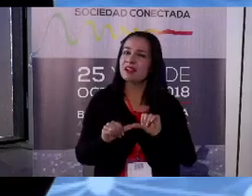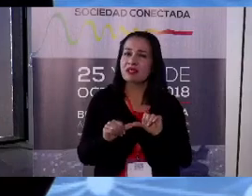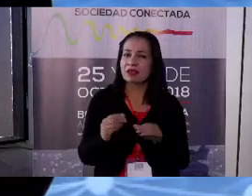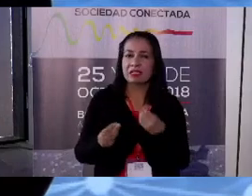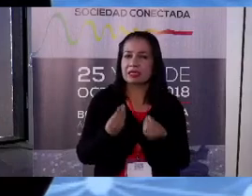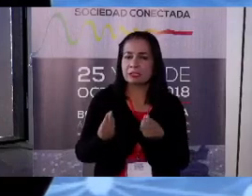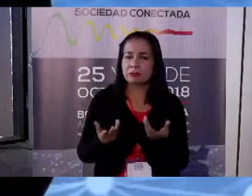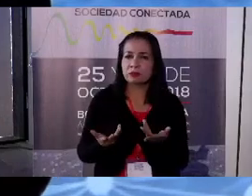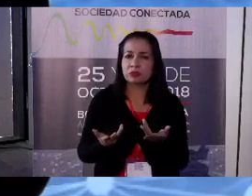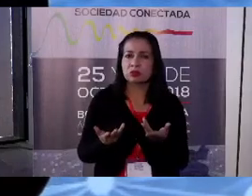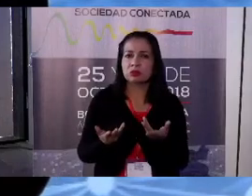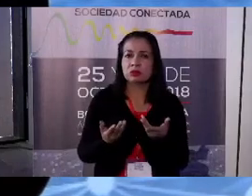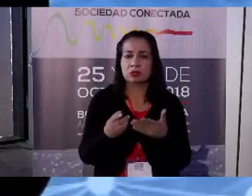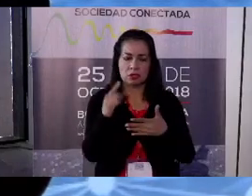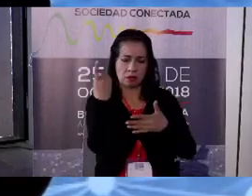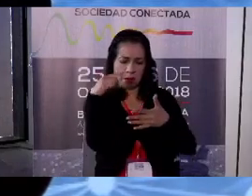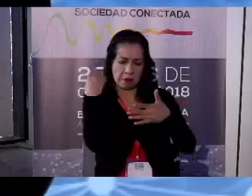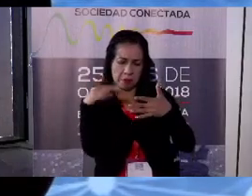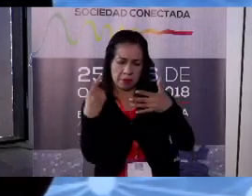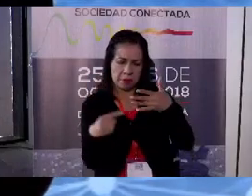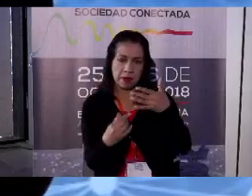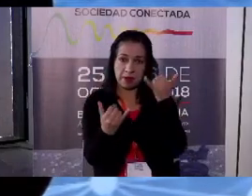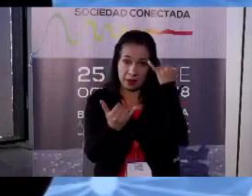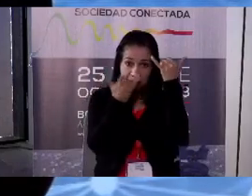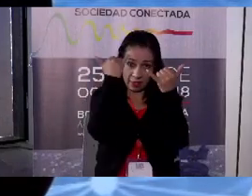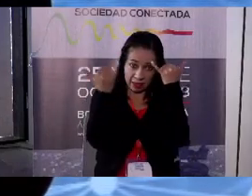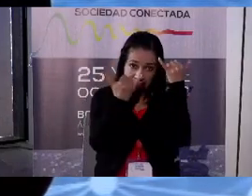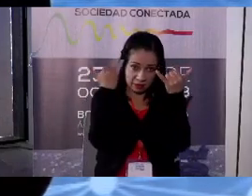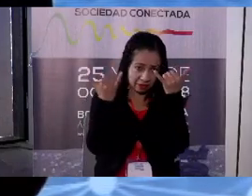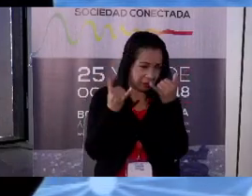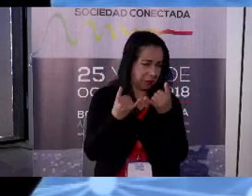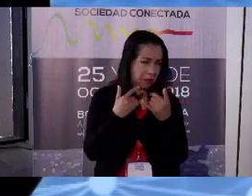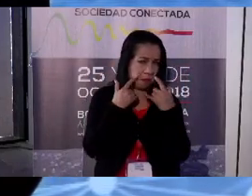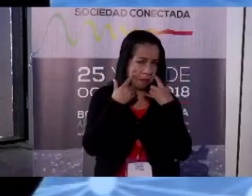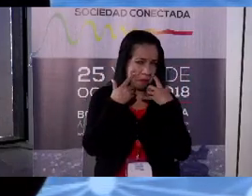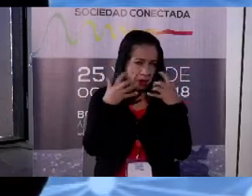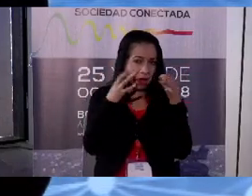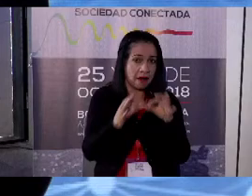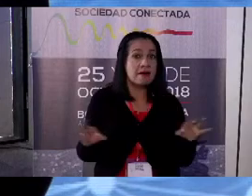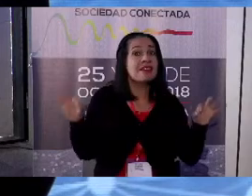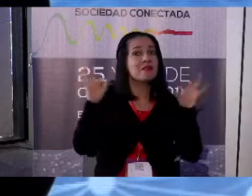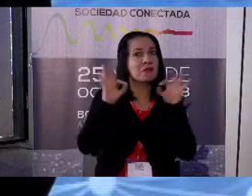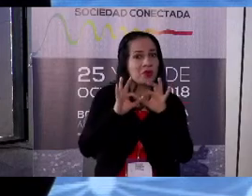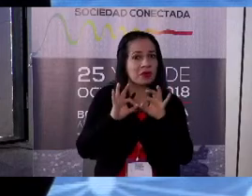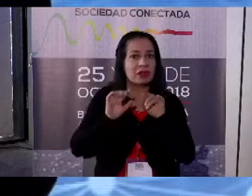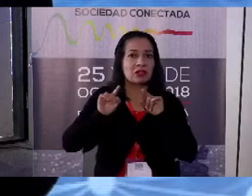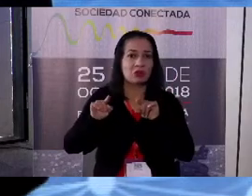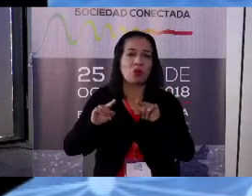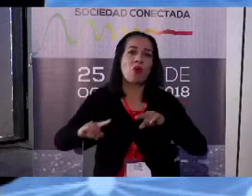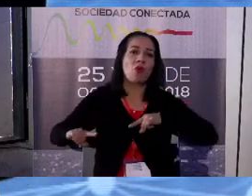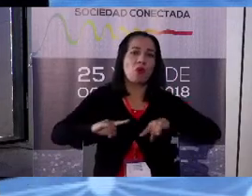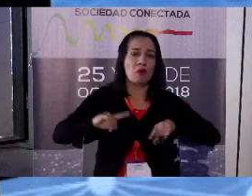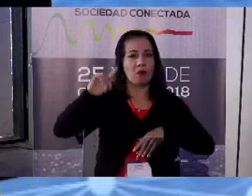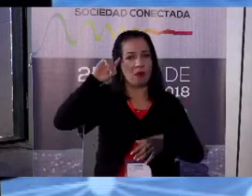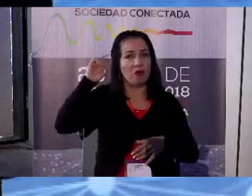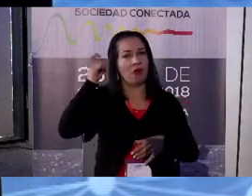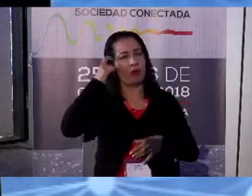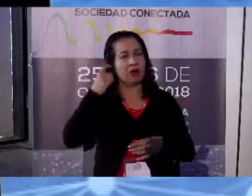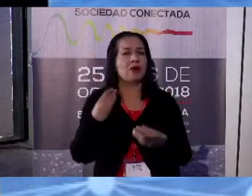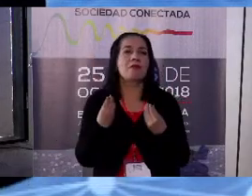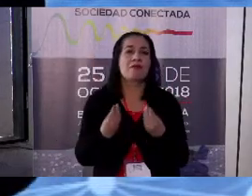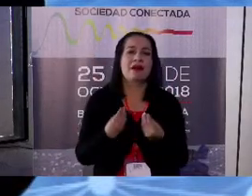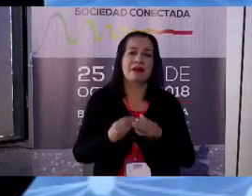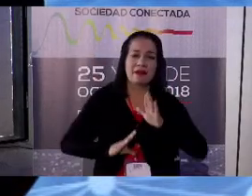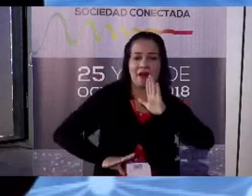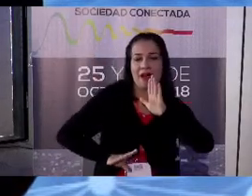establecen las diversas iniciativas prioritarias de la Administración para avanzar en la transformación